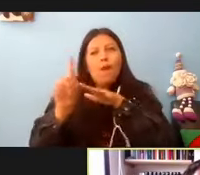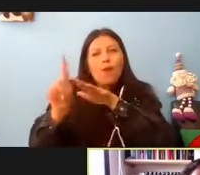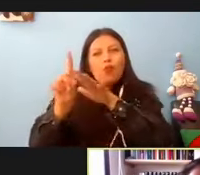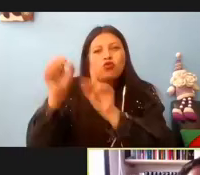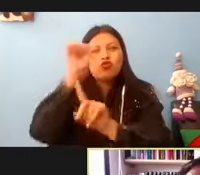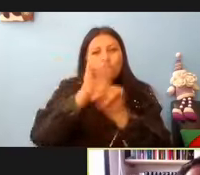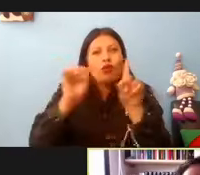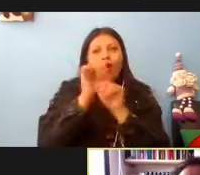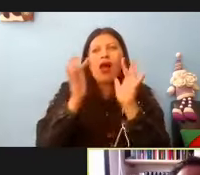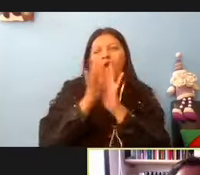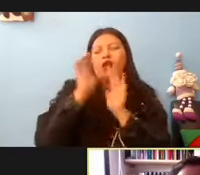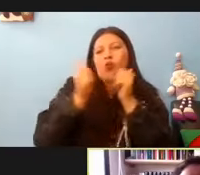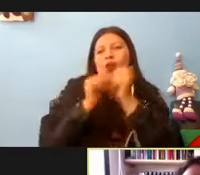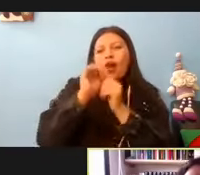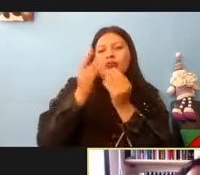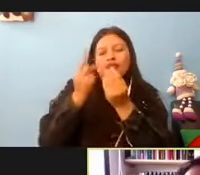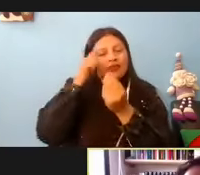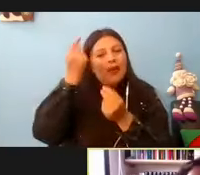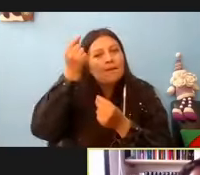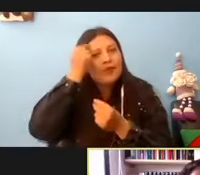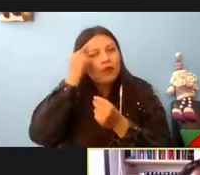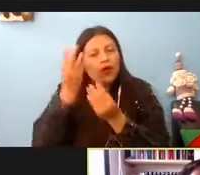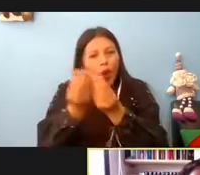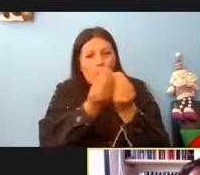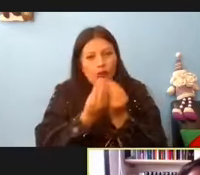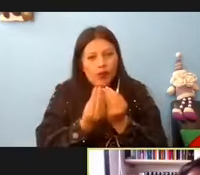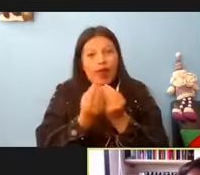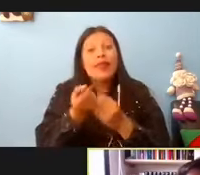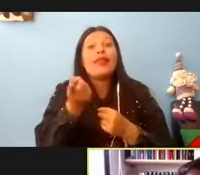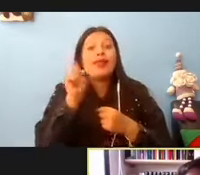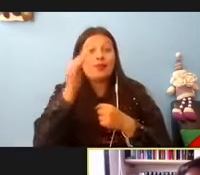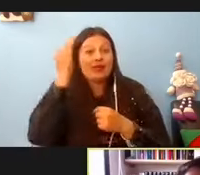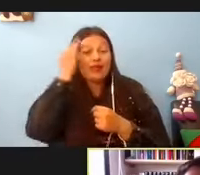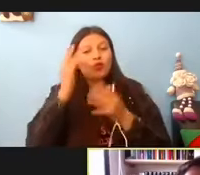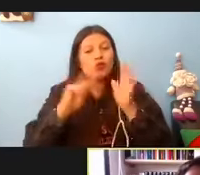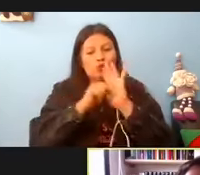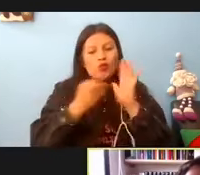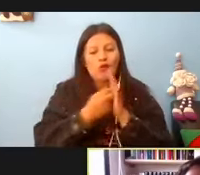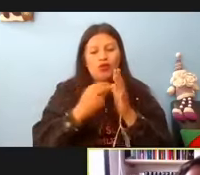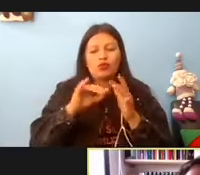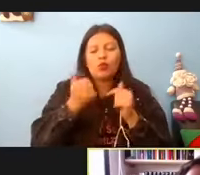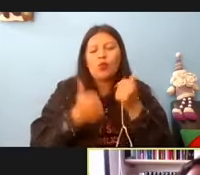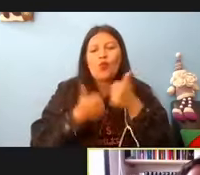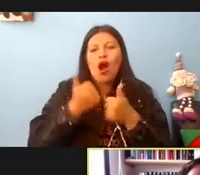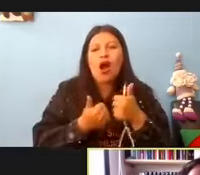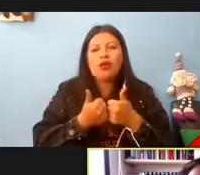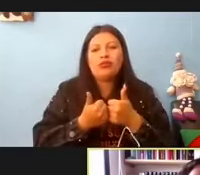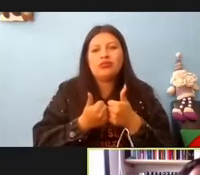de la memoria colectiva, sobre todo teniendo en cuenta un poco el espíritu de este encuentro que es